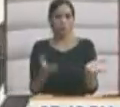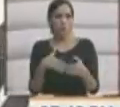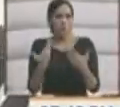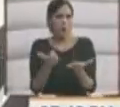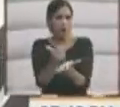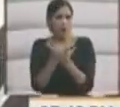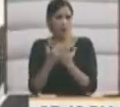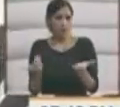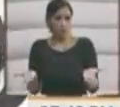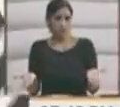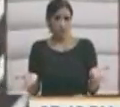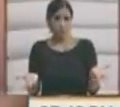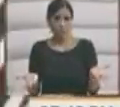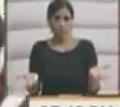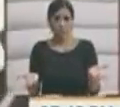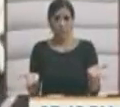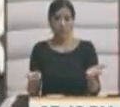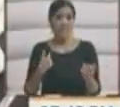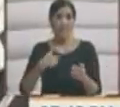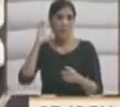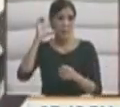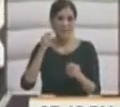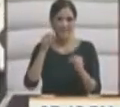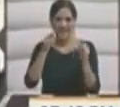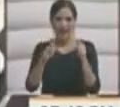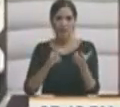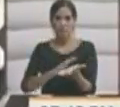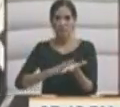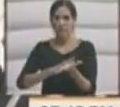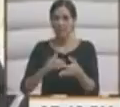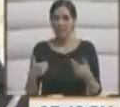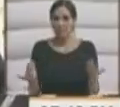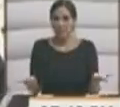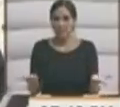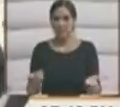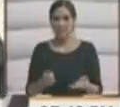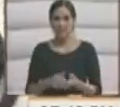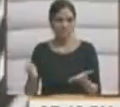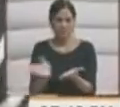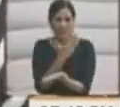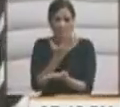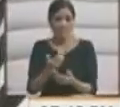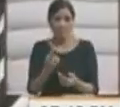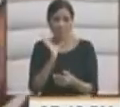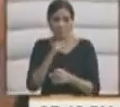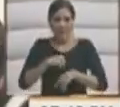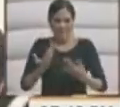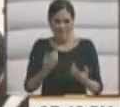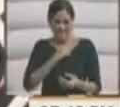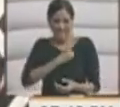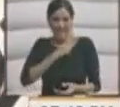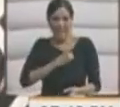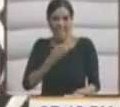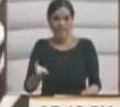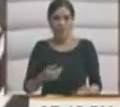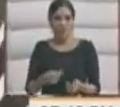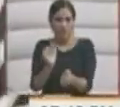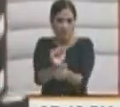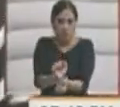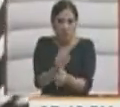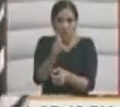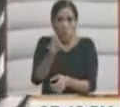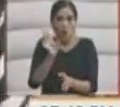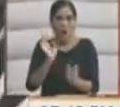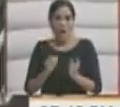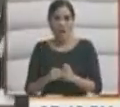beneficio? En mi país ya eso está más que abolido, ¿sabes? No, ¿qué es eso? Es esclavitud. Entonces, para